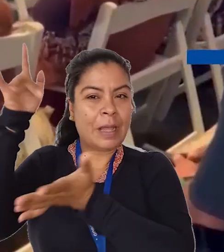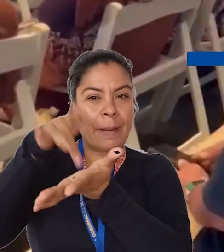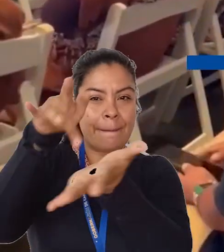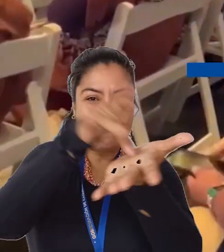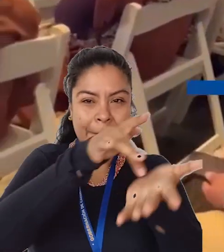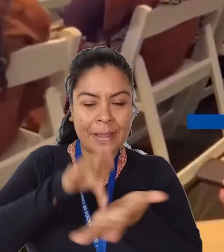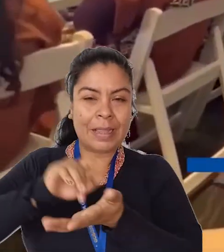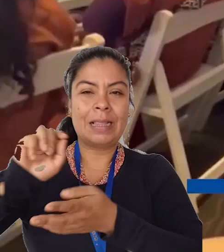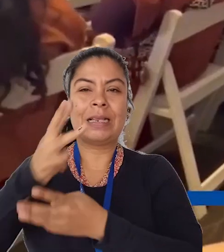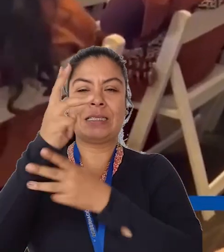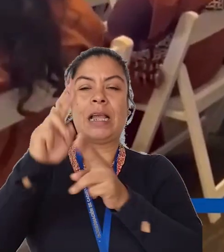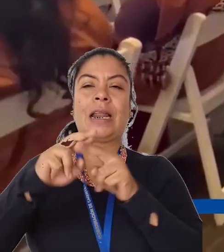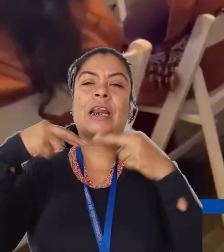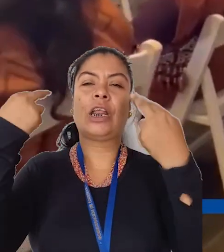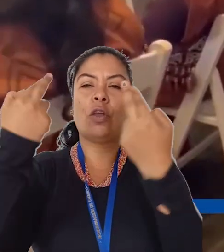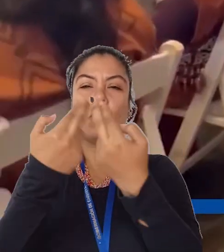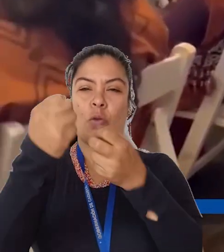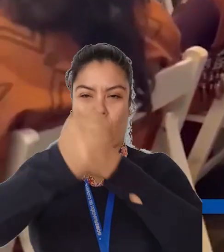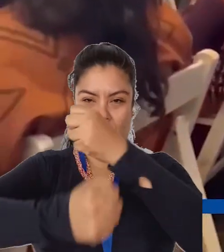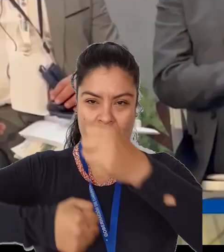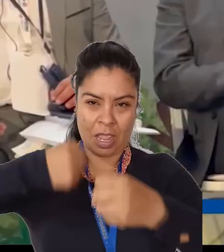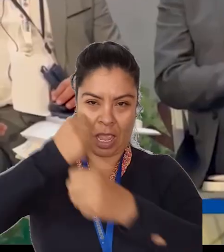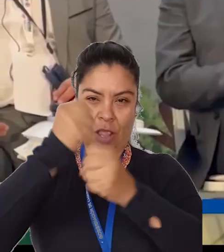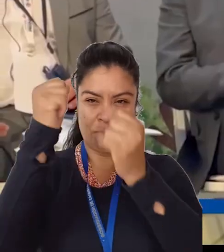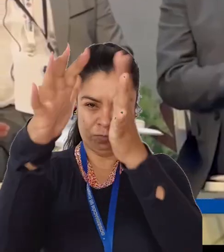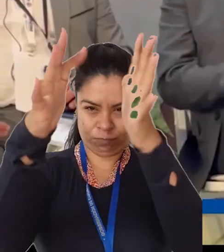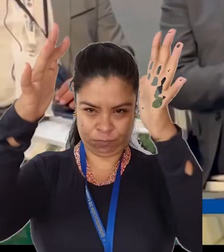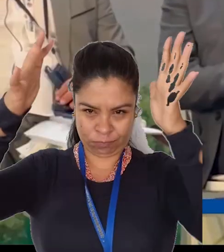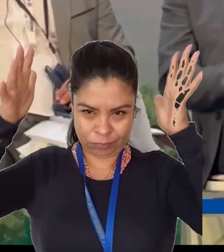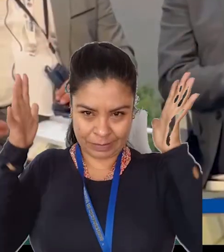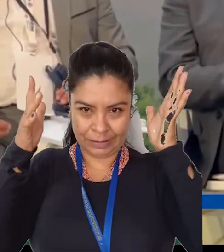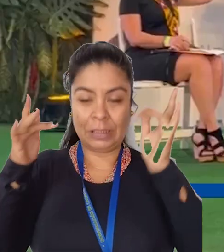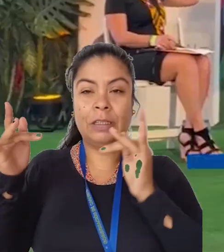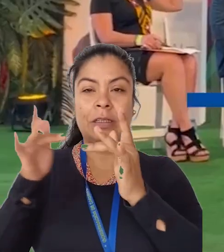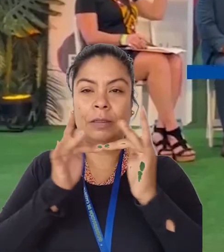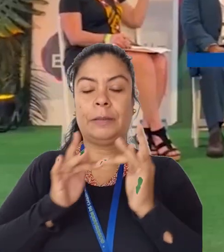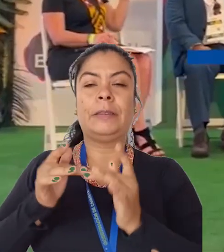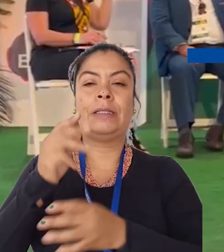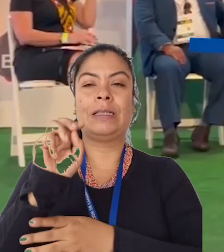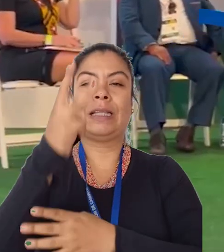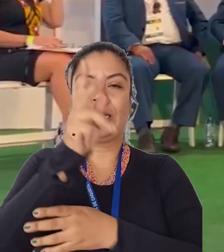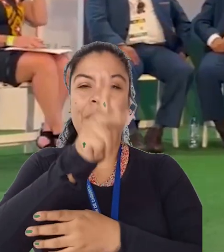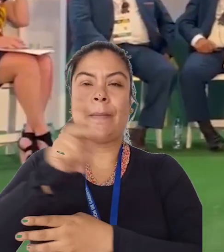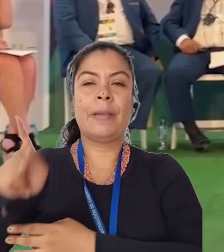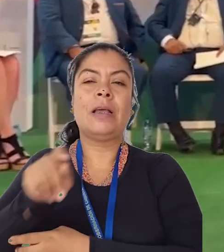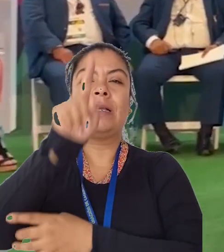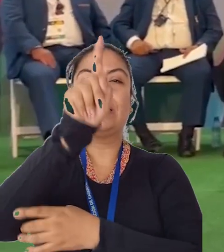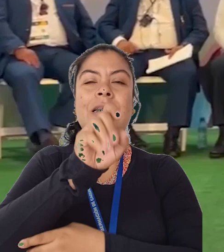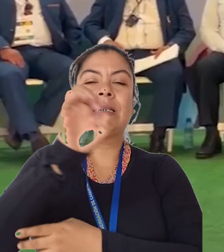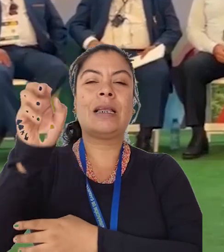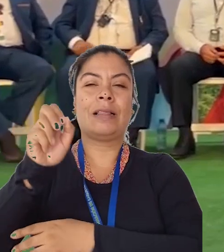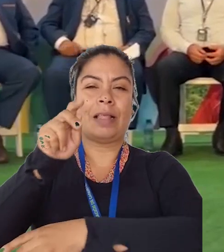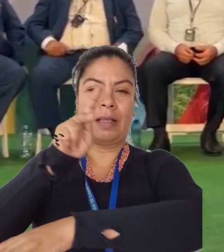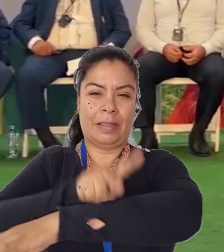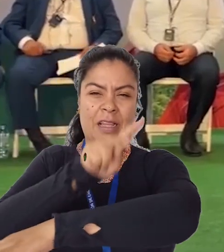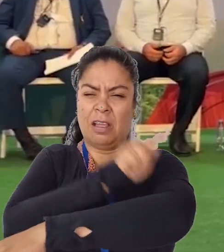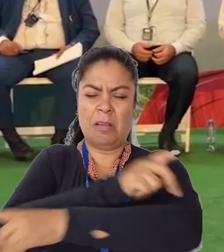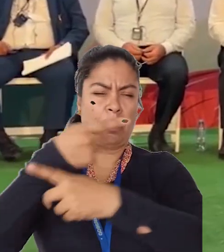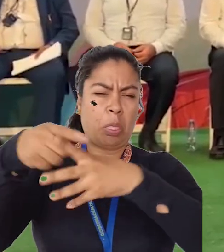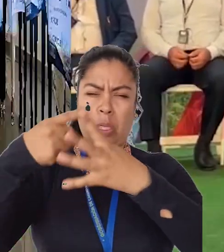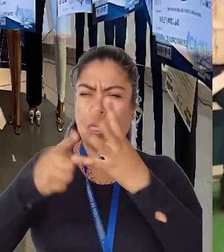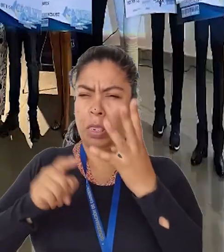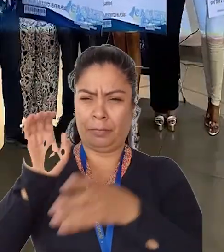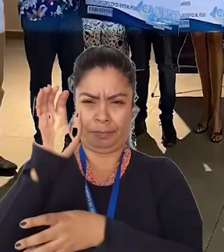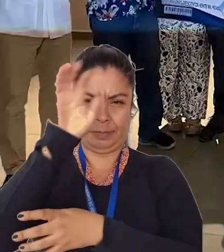participó de la 13ª reunión anual por los bosques y el clima, junto a 13 de sus homólogos y más de 70 delegaciones de